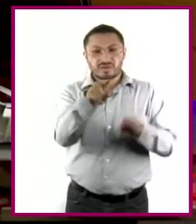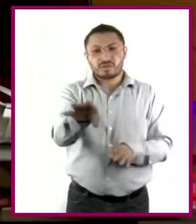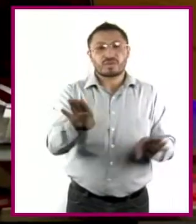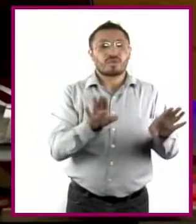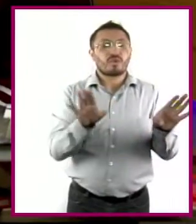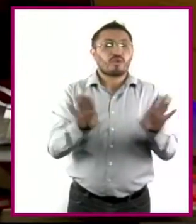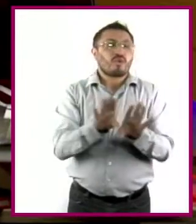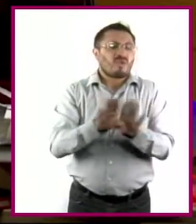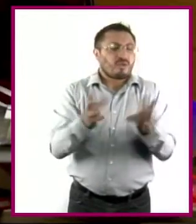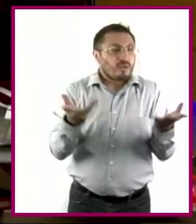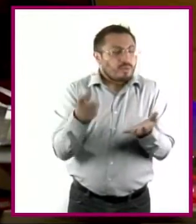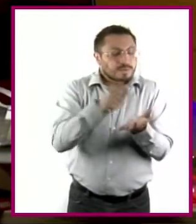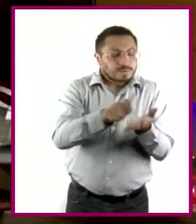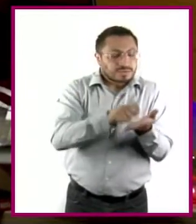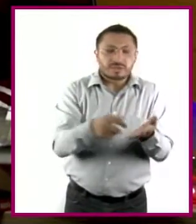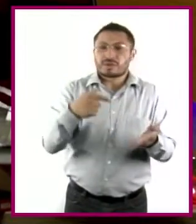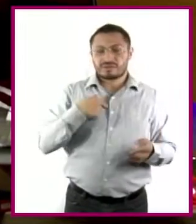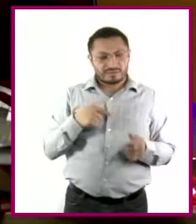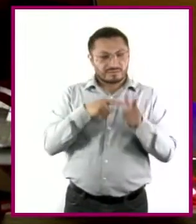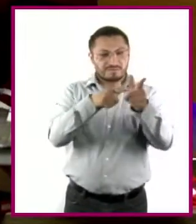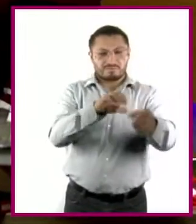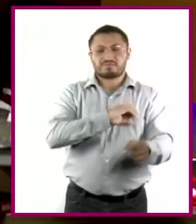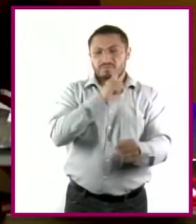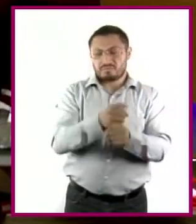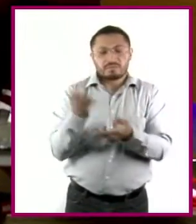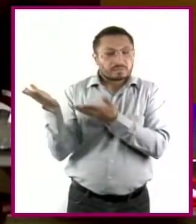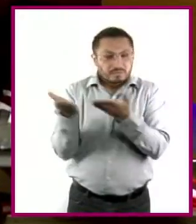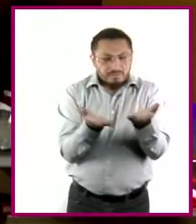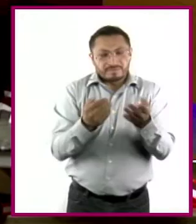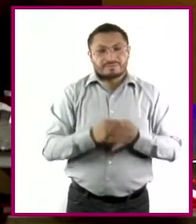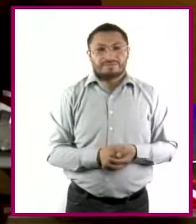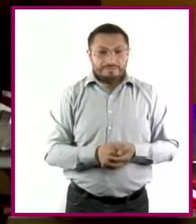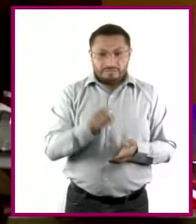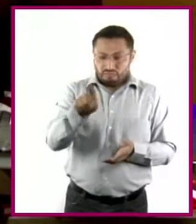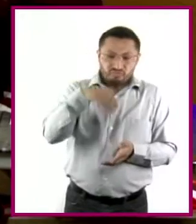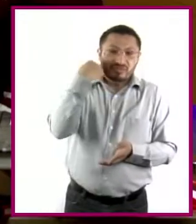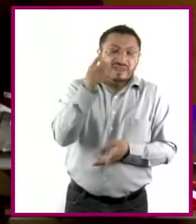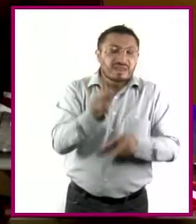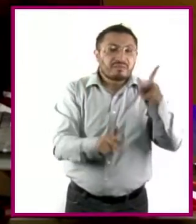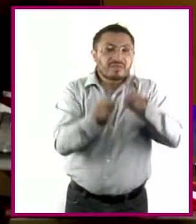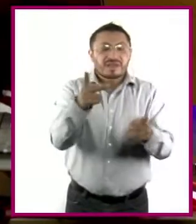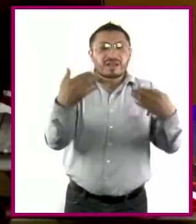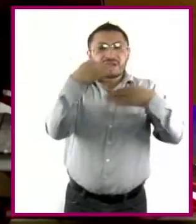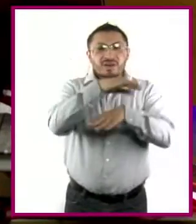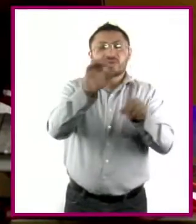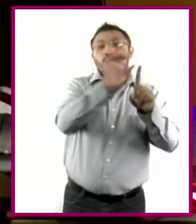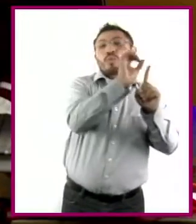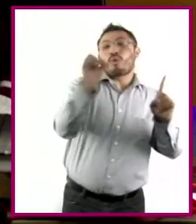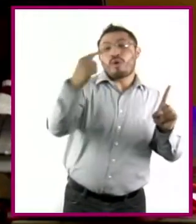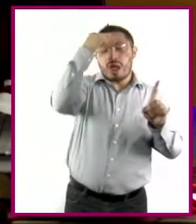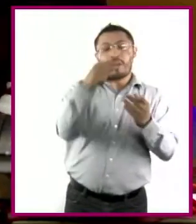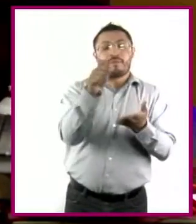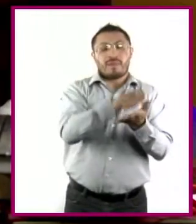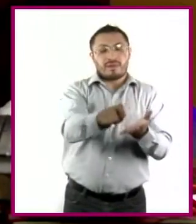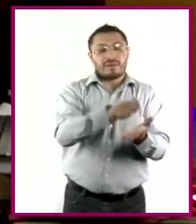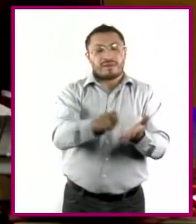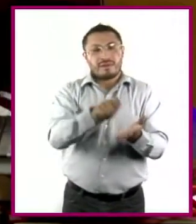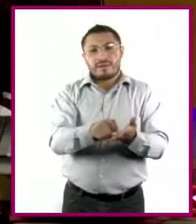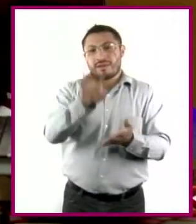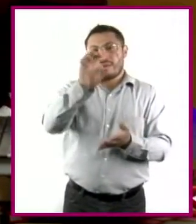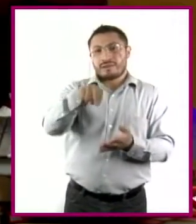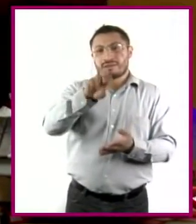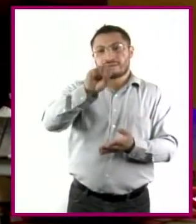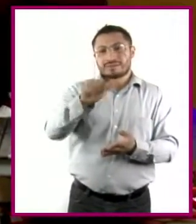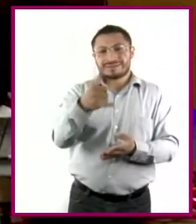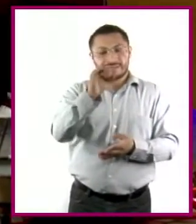basaste. Pero bueno, sigo dándole la oportunidad. ¿Quieres que ahora sí hablemos de los pasos para hacer un ensayo? Ah, ¿y tú